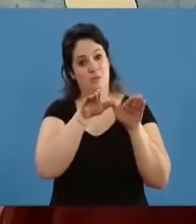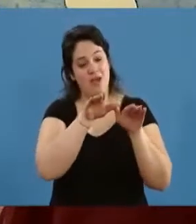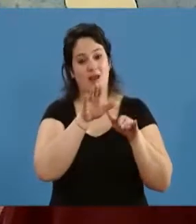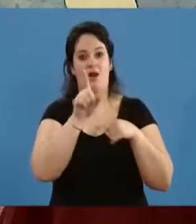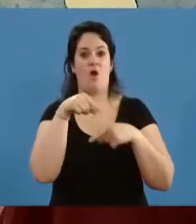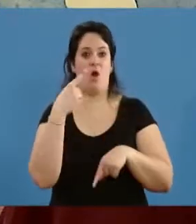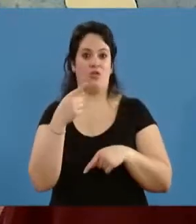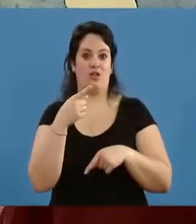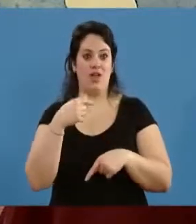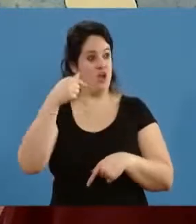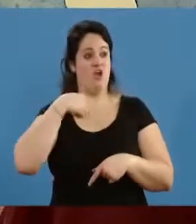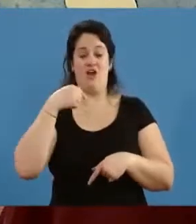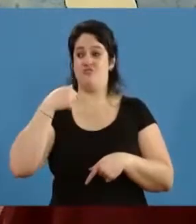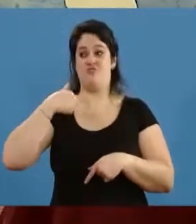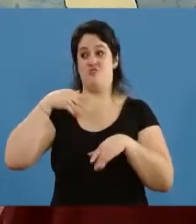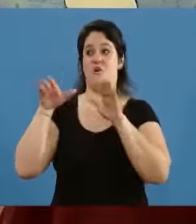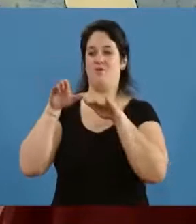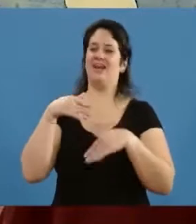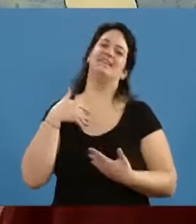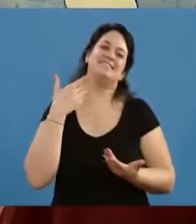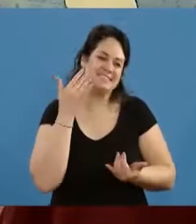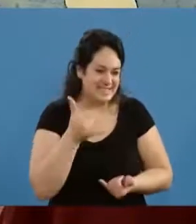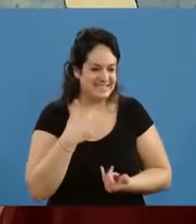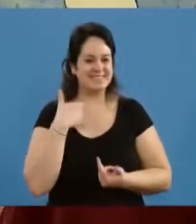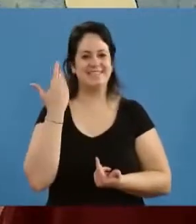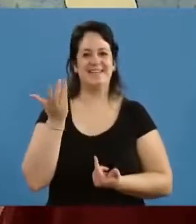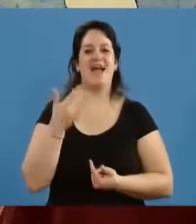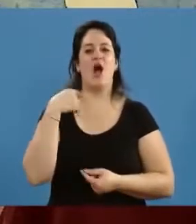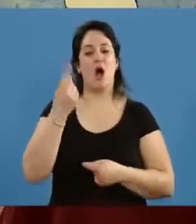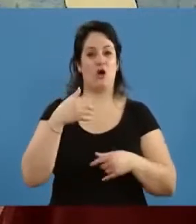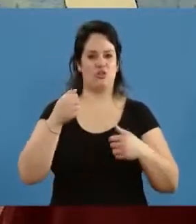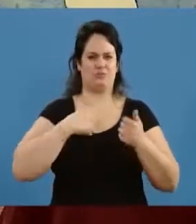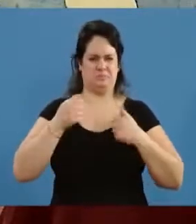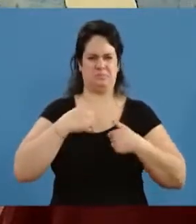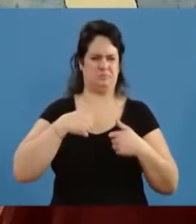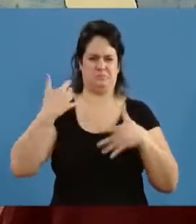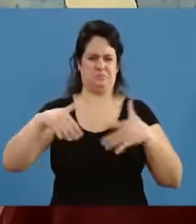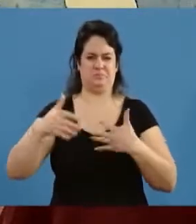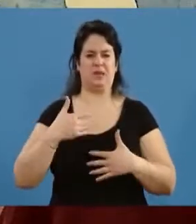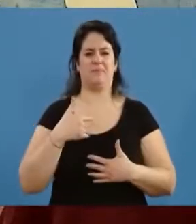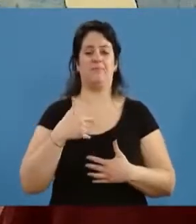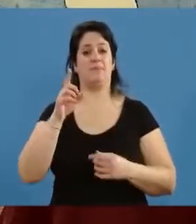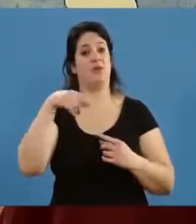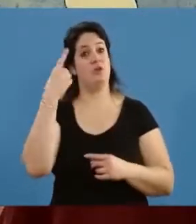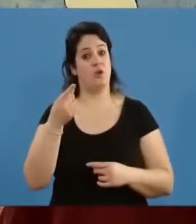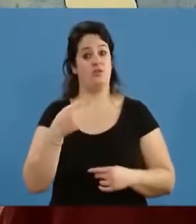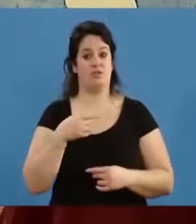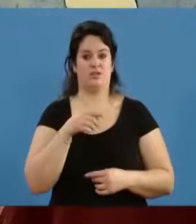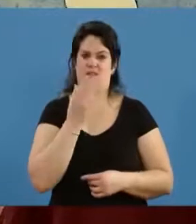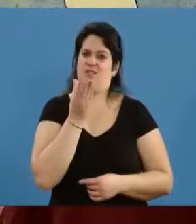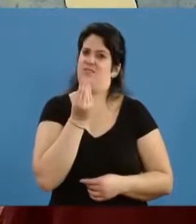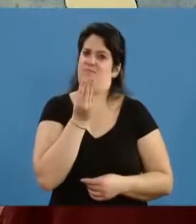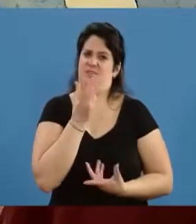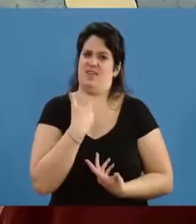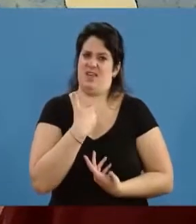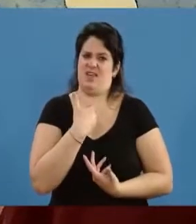otros Brr, que se como arrastraban, yo, como vos. Otros que corrían muy rápido y otros, ay, este daba mucho